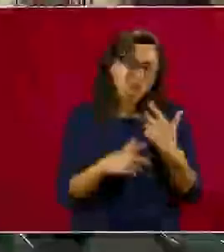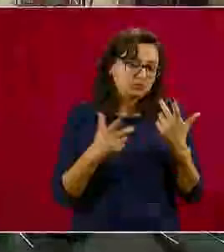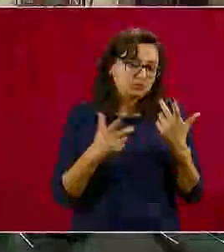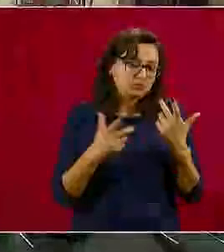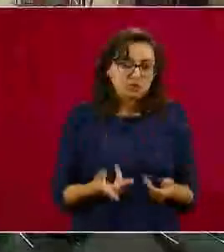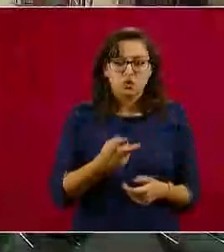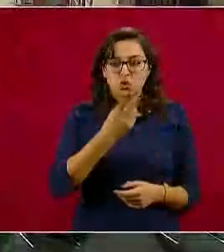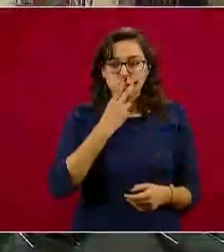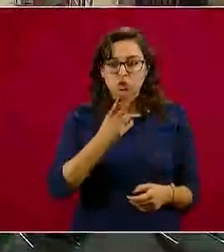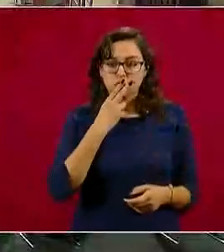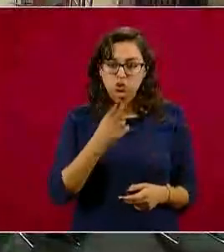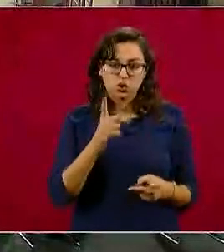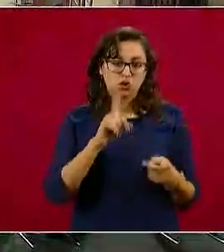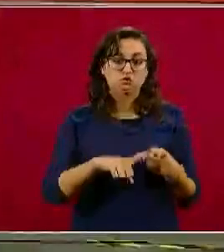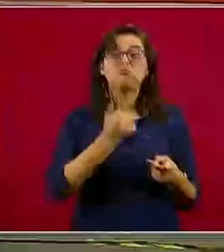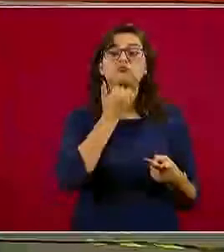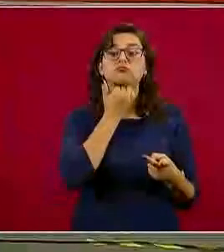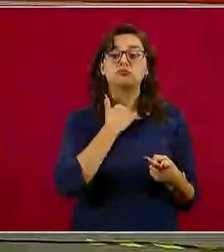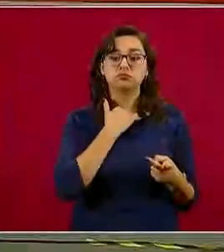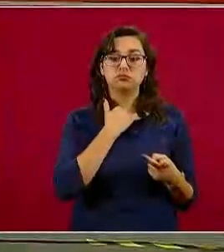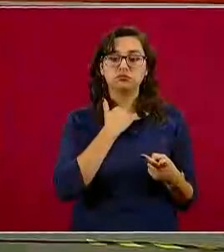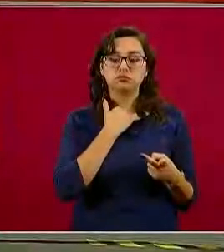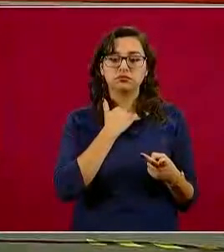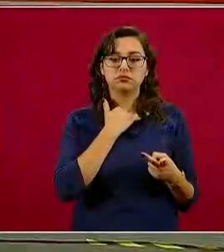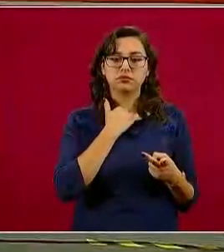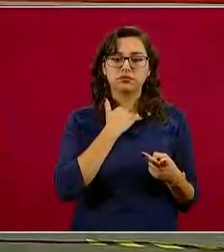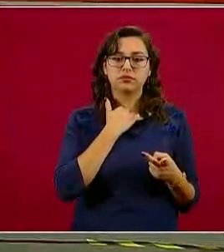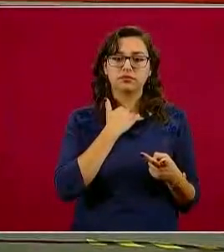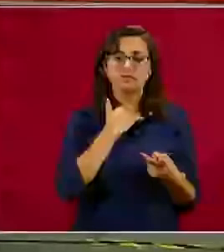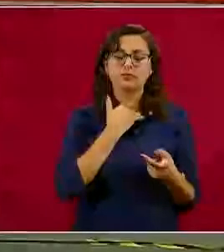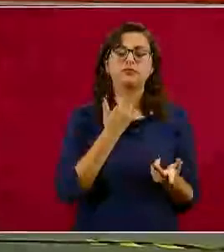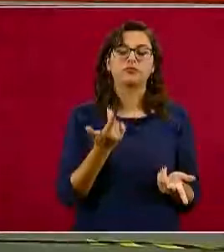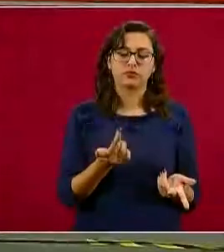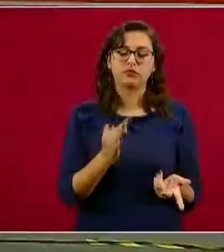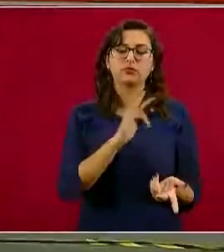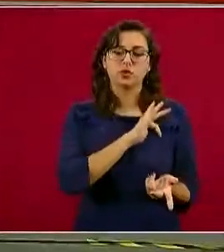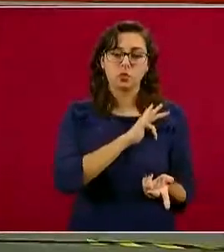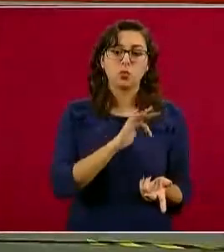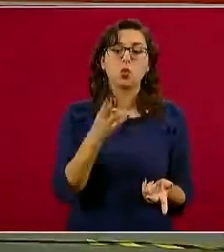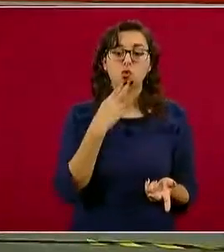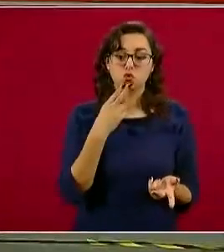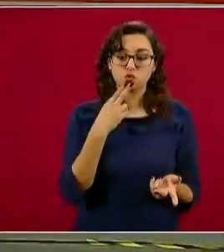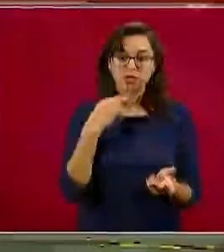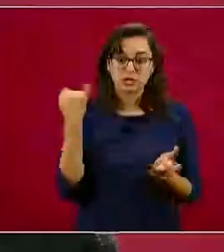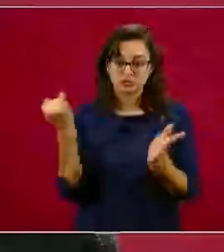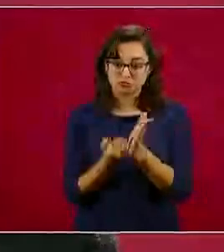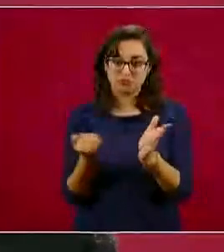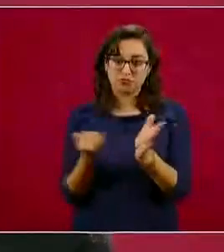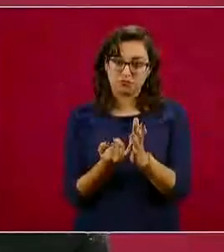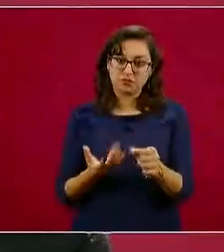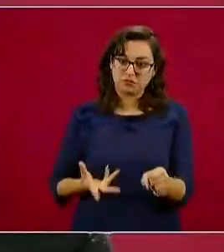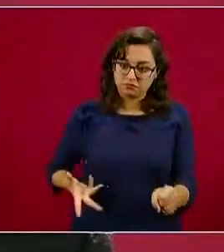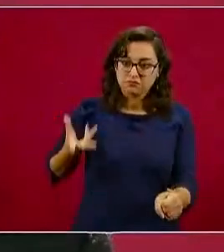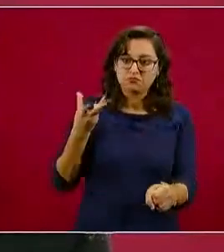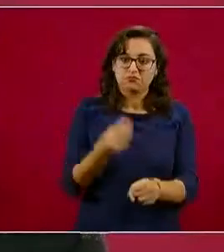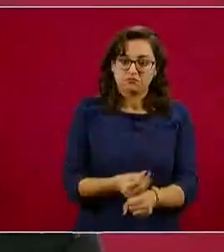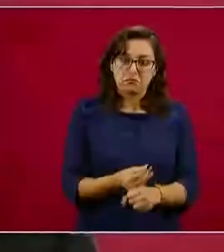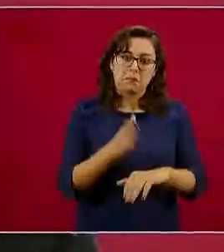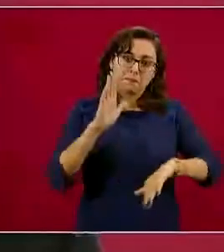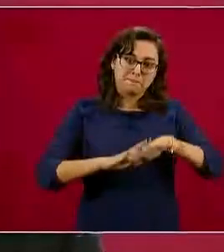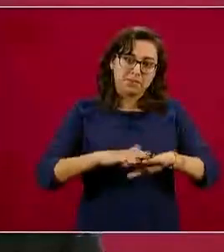son tabaco y alcohol, es conveniente usar esta medida fiscal